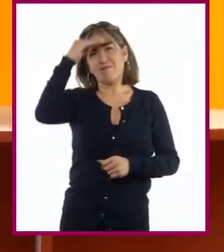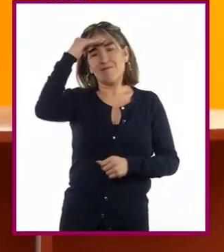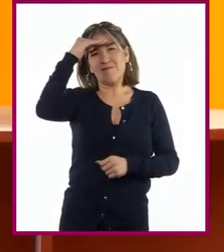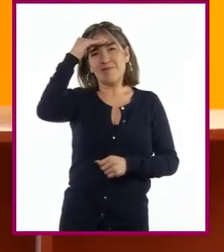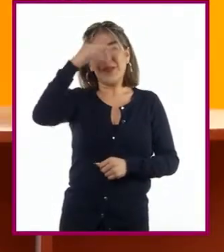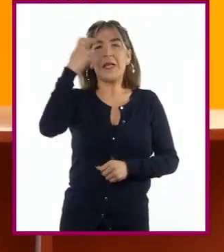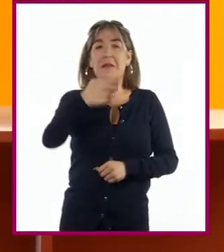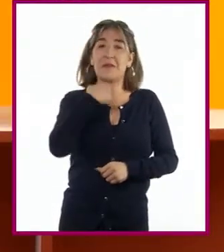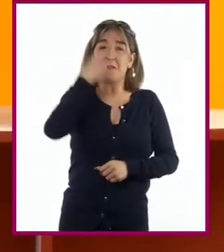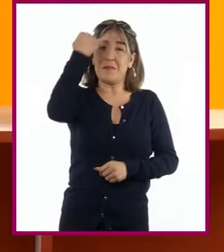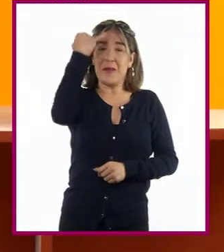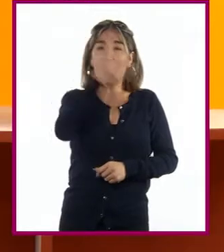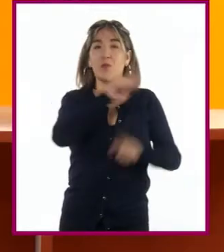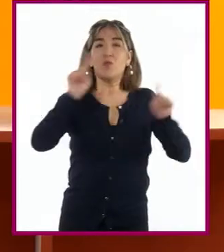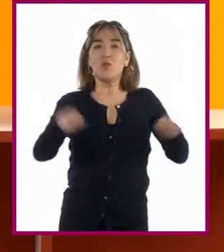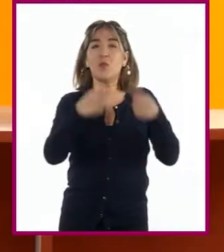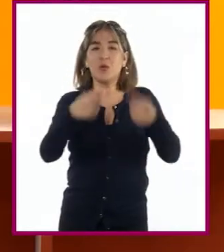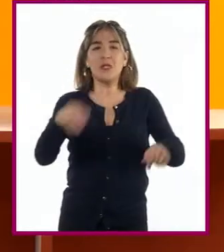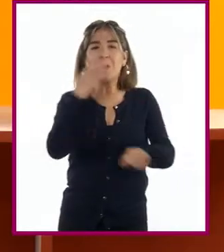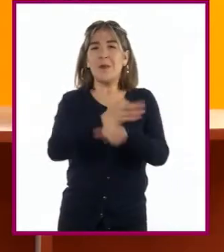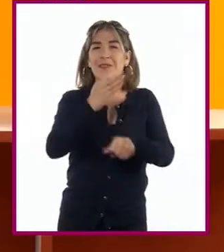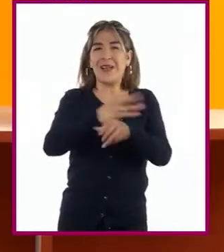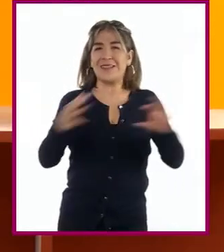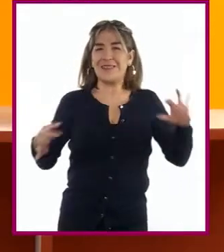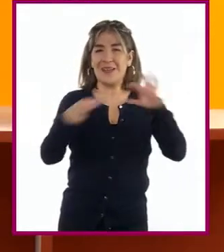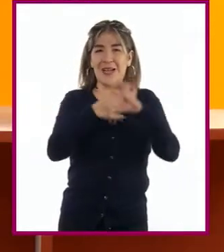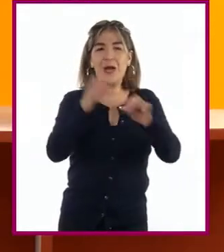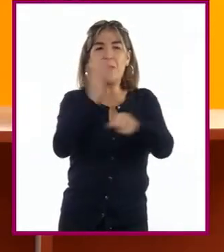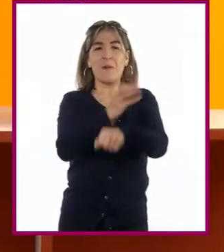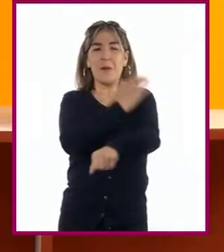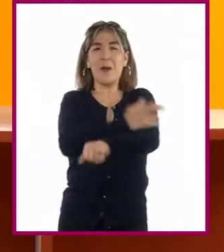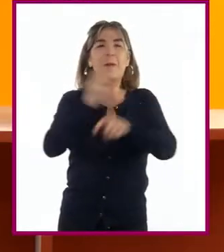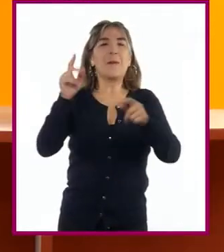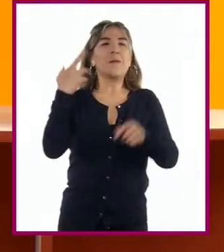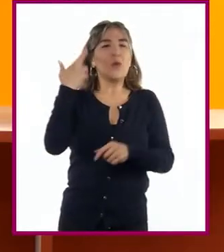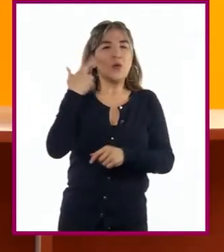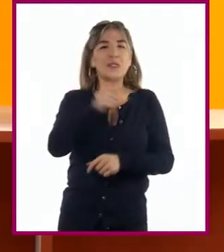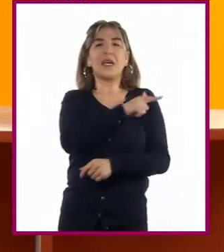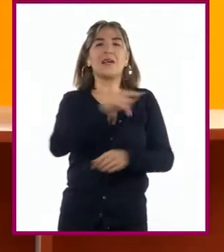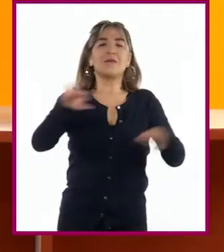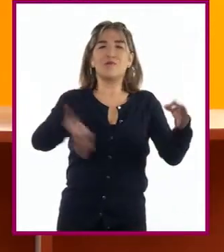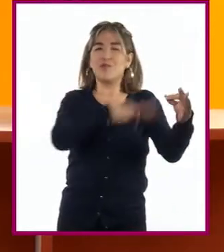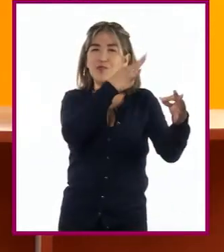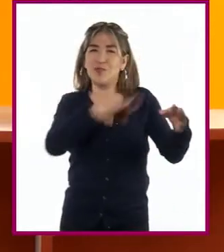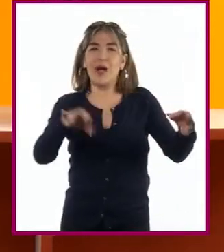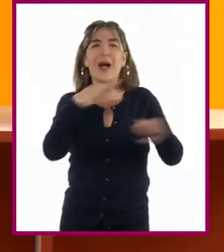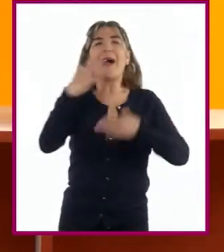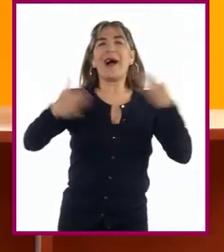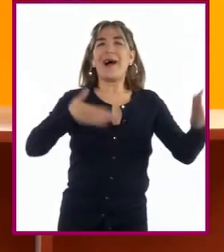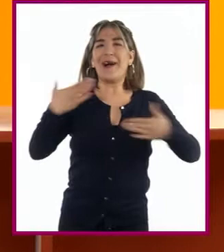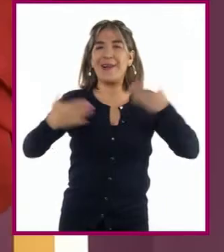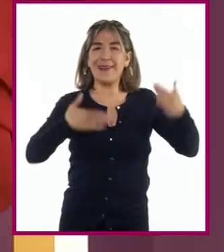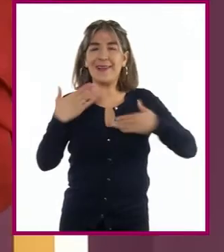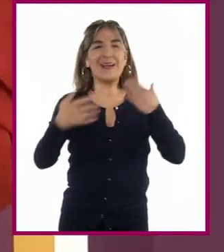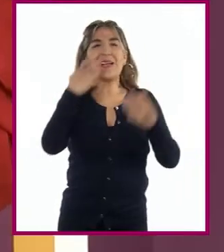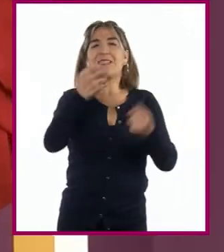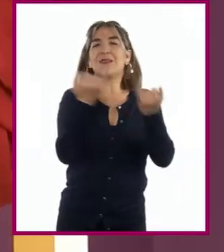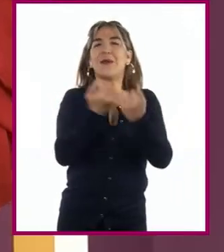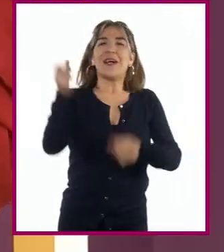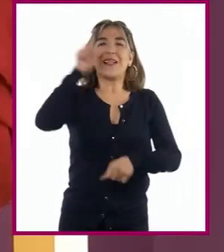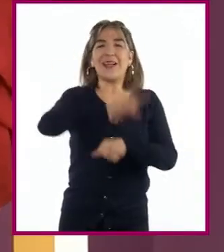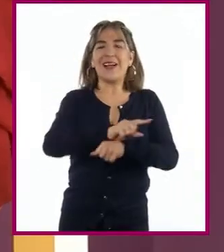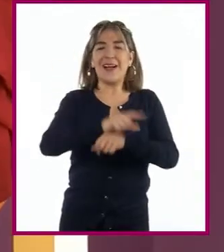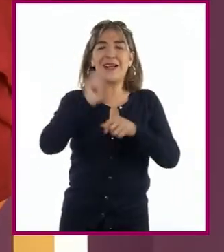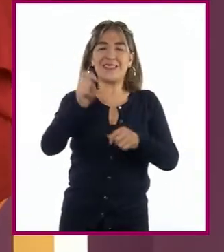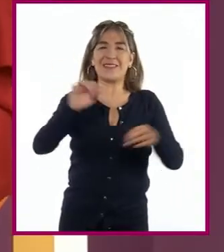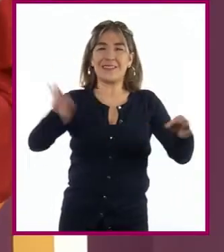Imagino que la música que acompaña a los personajes es instrumental y muy alegre, como la primavera de